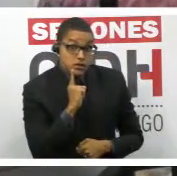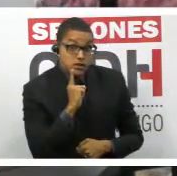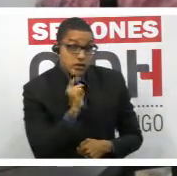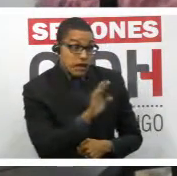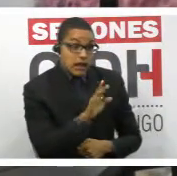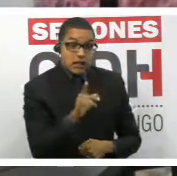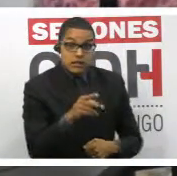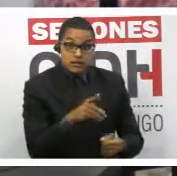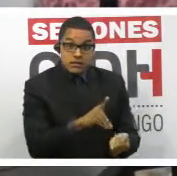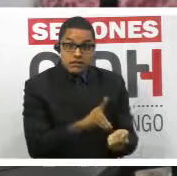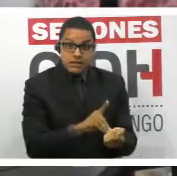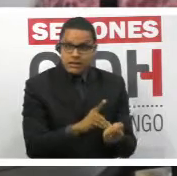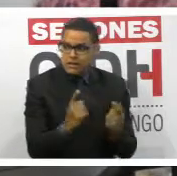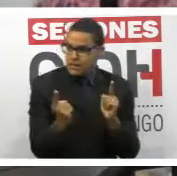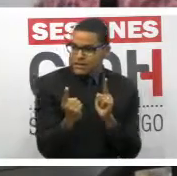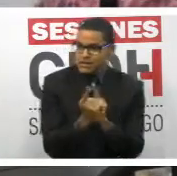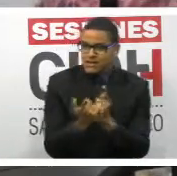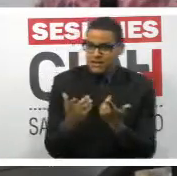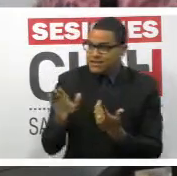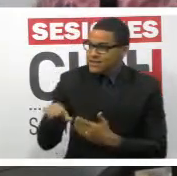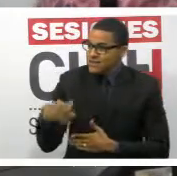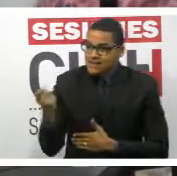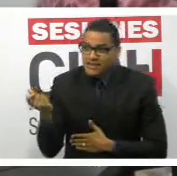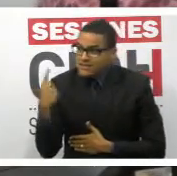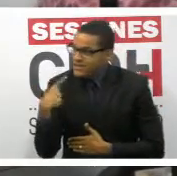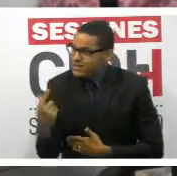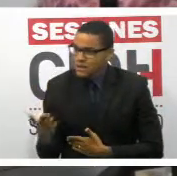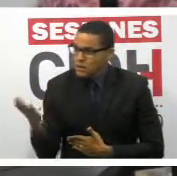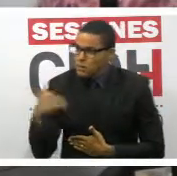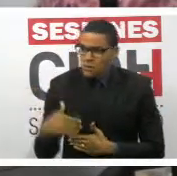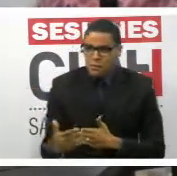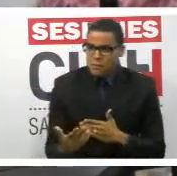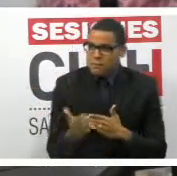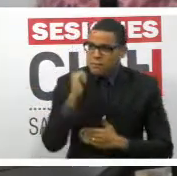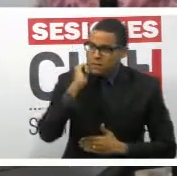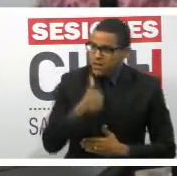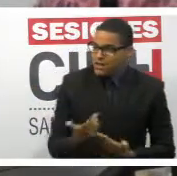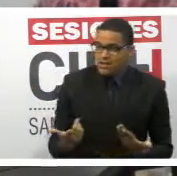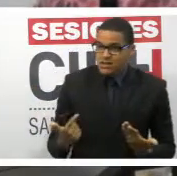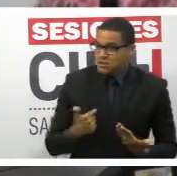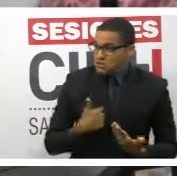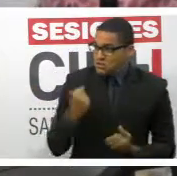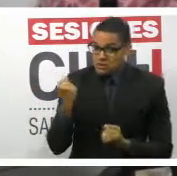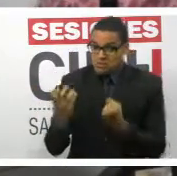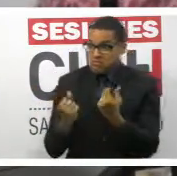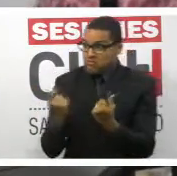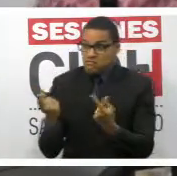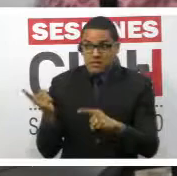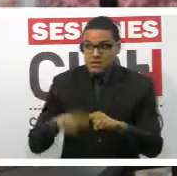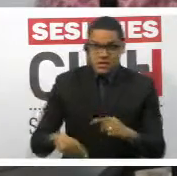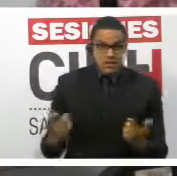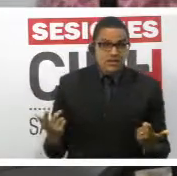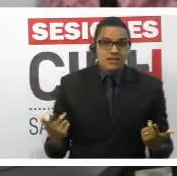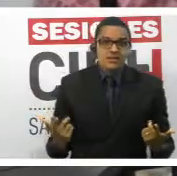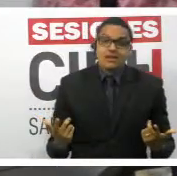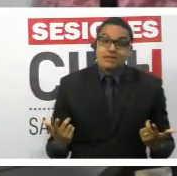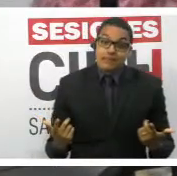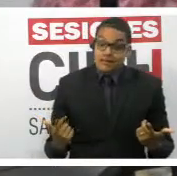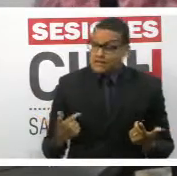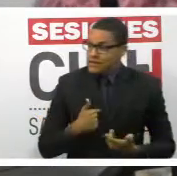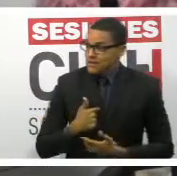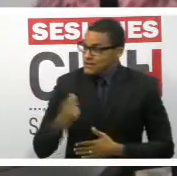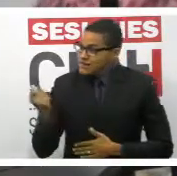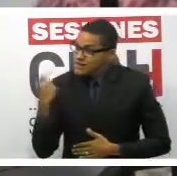persona que la recibe dice no te entiendo vuelve mañana en la mañana porque yo no sé señas y tú no no entiendo que tú me quieres decir